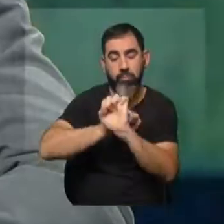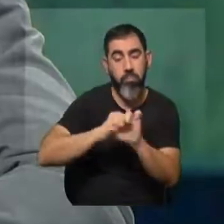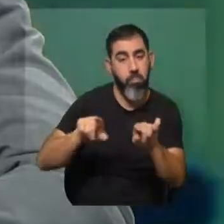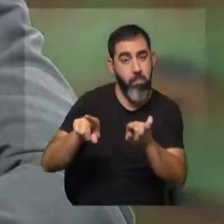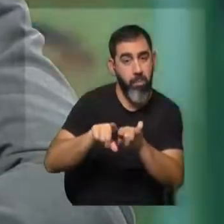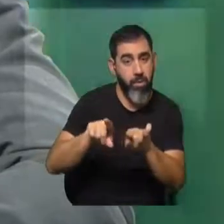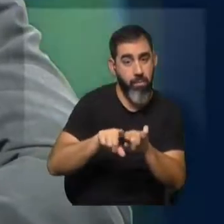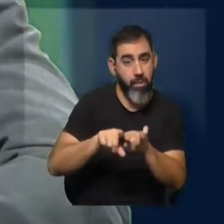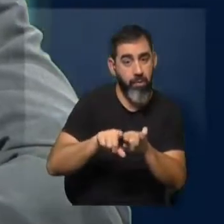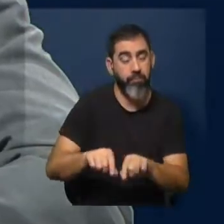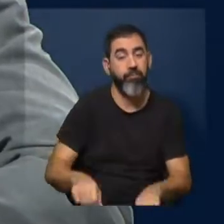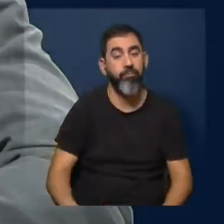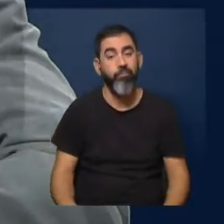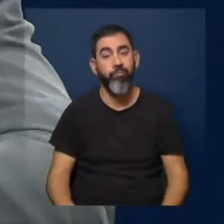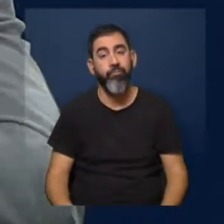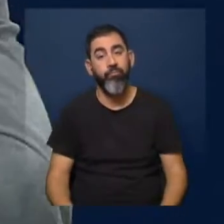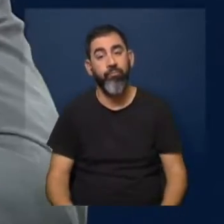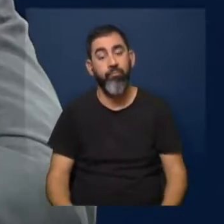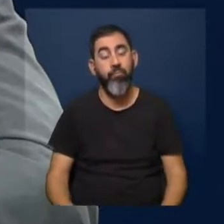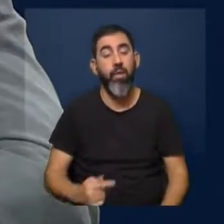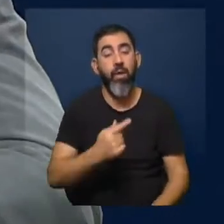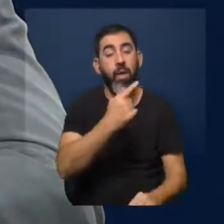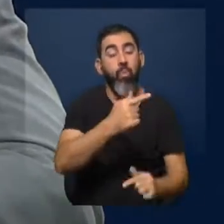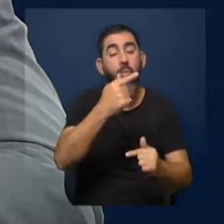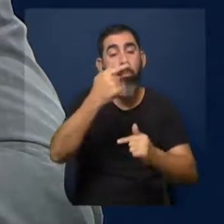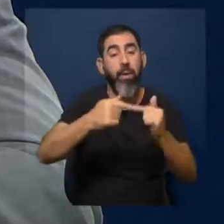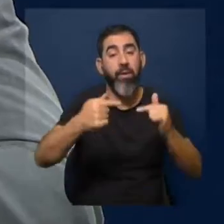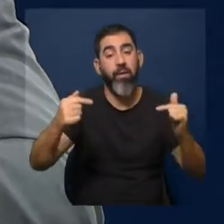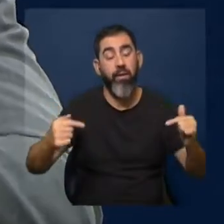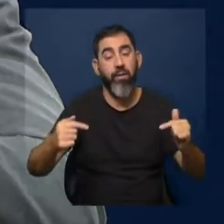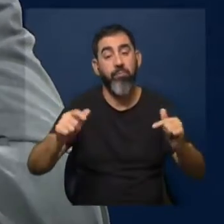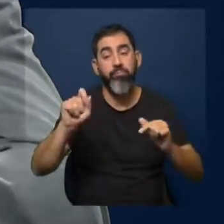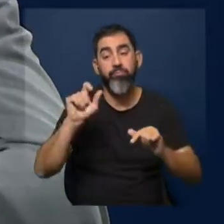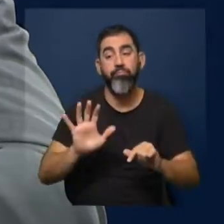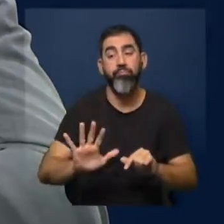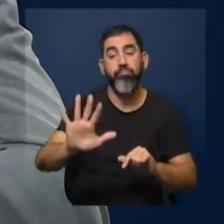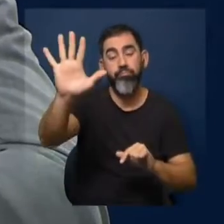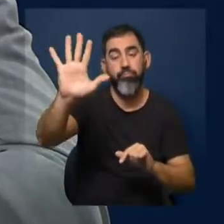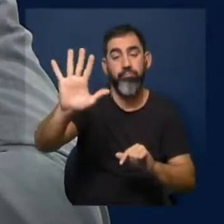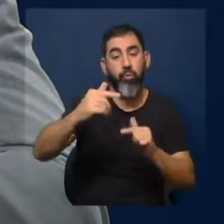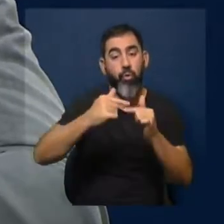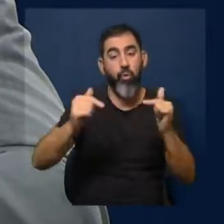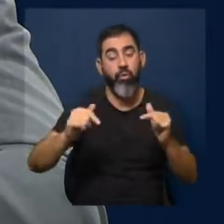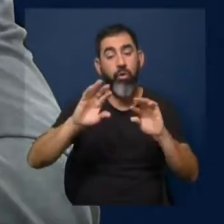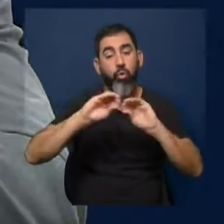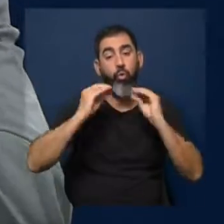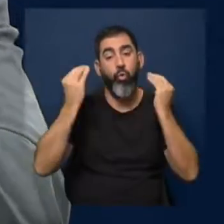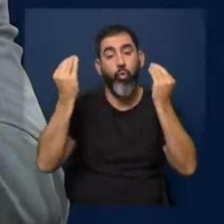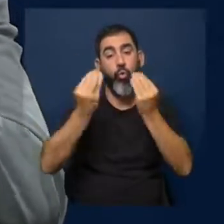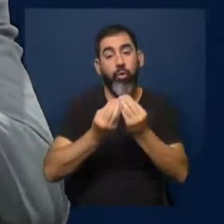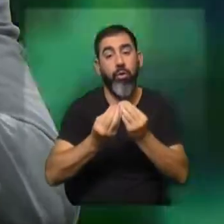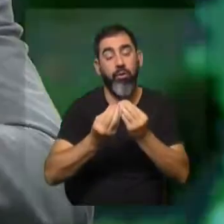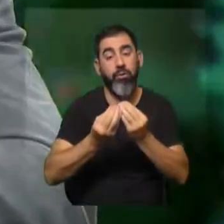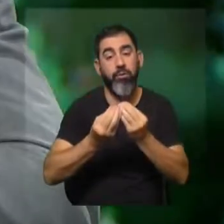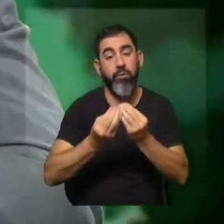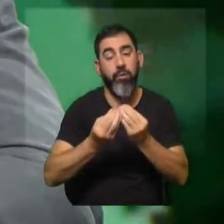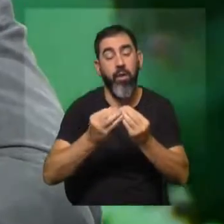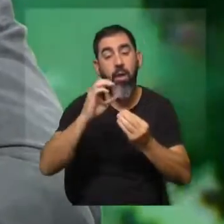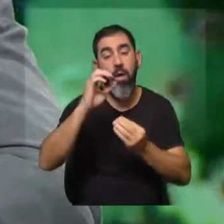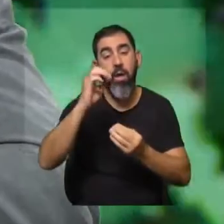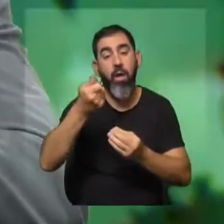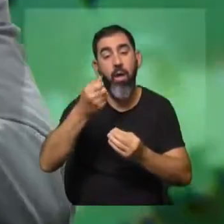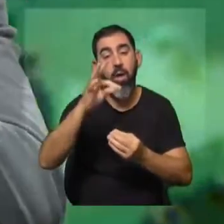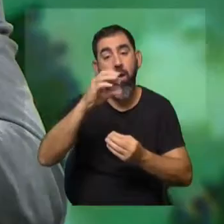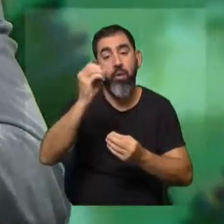mismas. Sí, digamos, cada material tiene una característica propia de cantidad de átomos